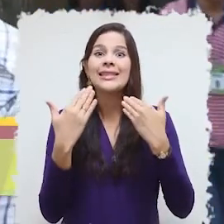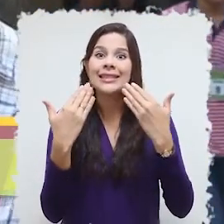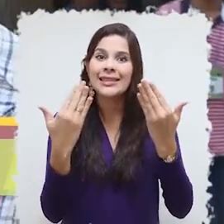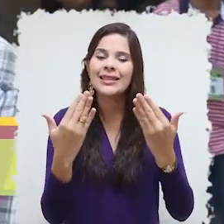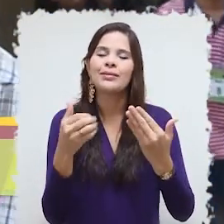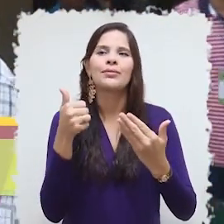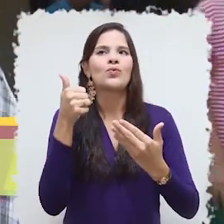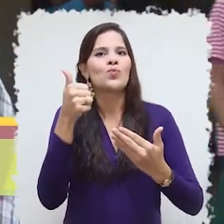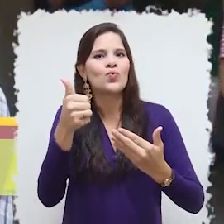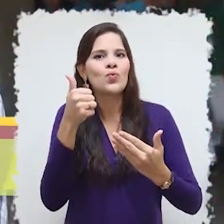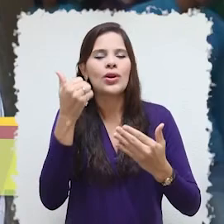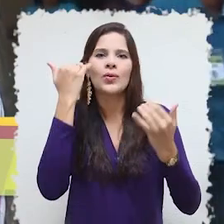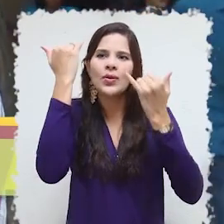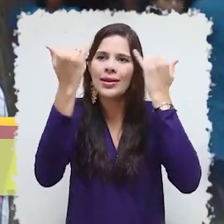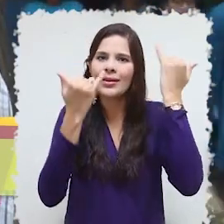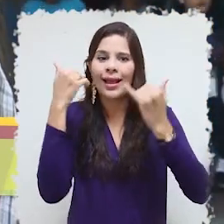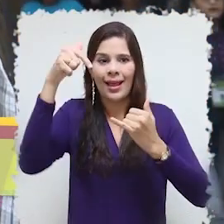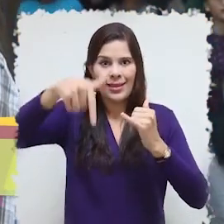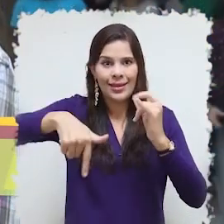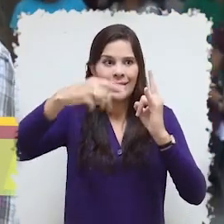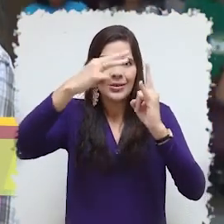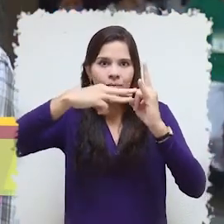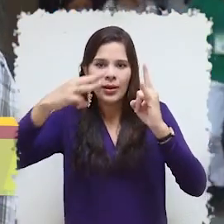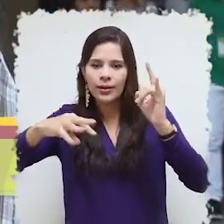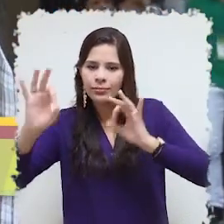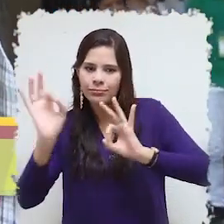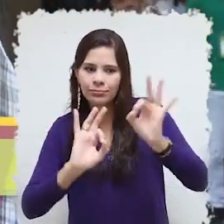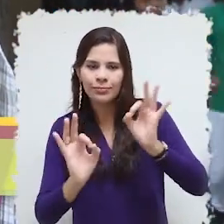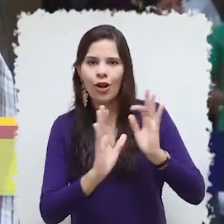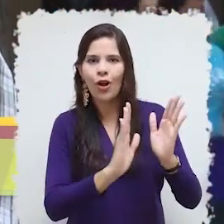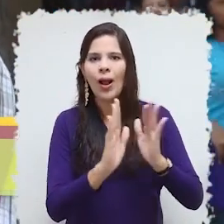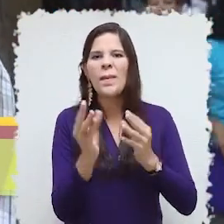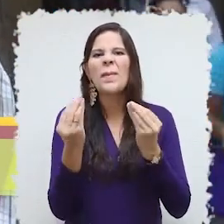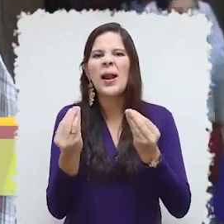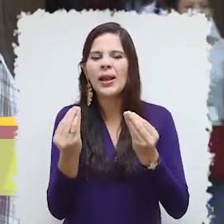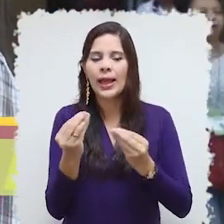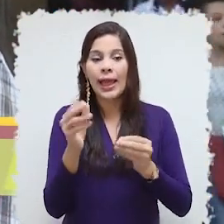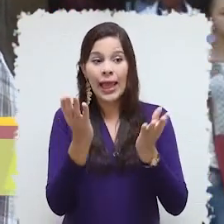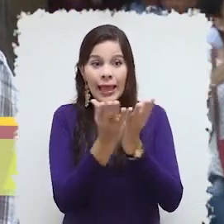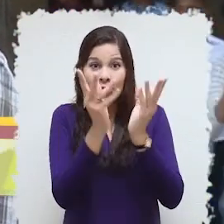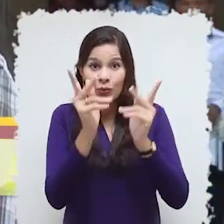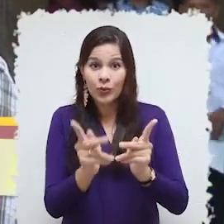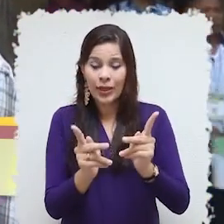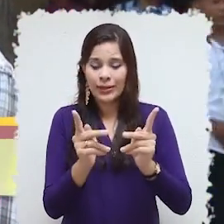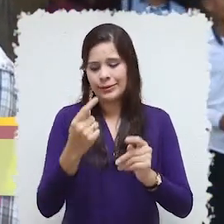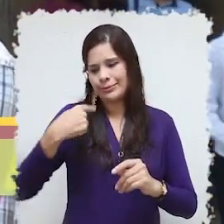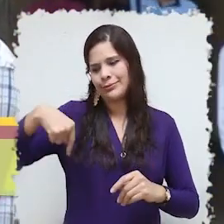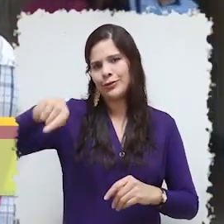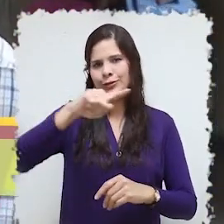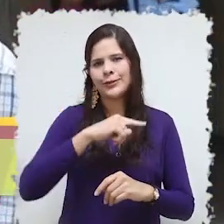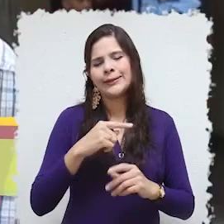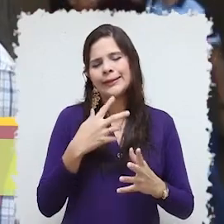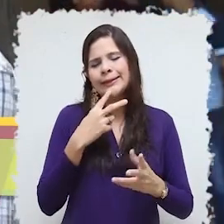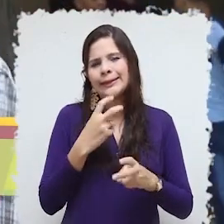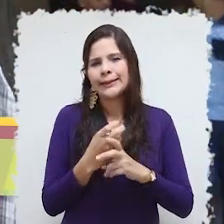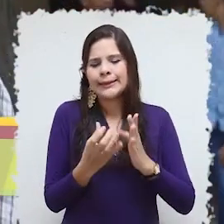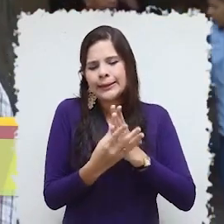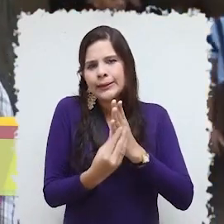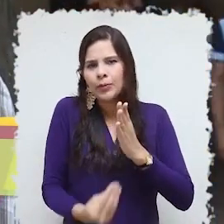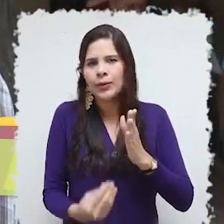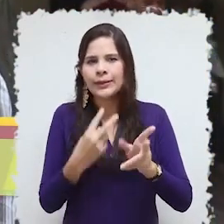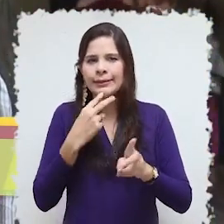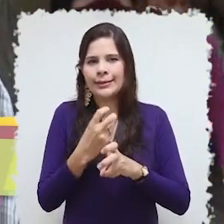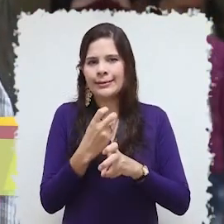ingeniado la logística de la Universidad del Magdalena para todos aquellos estudiantes que somos de recursos muy